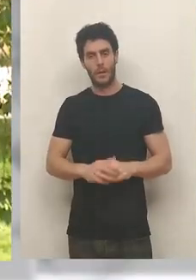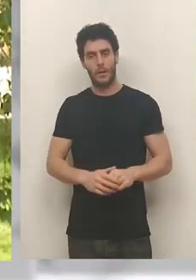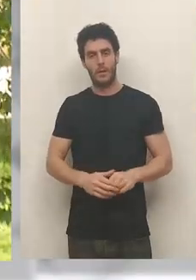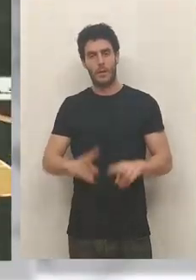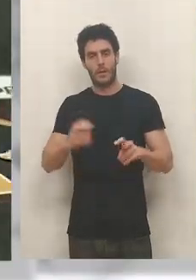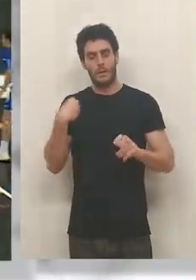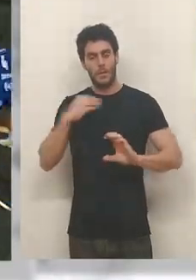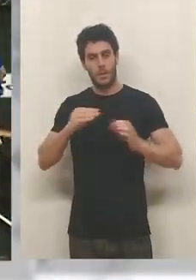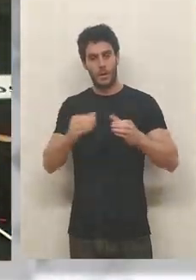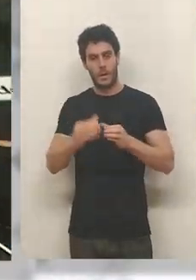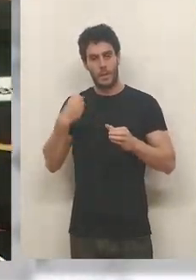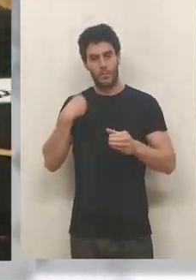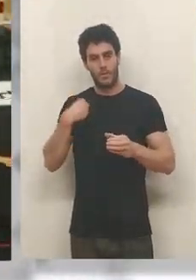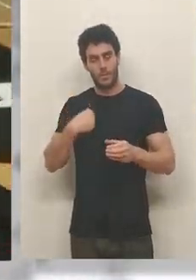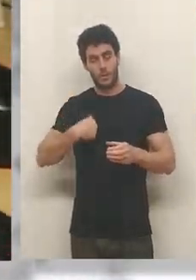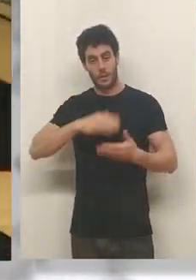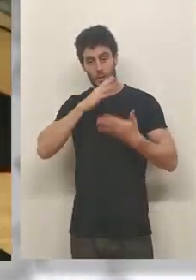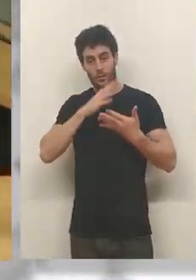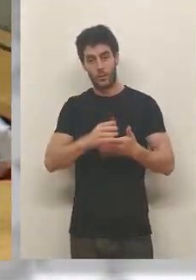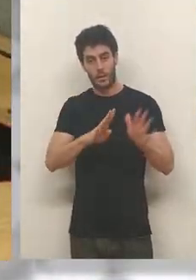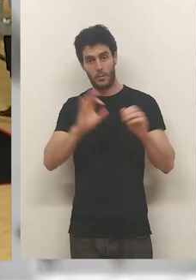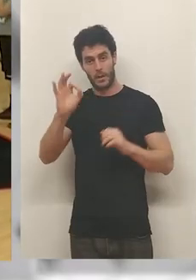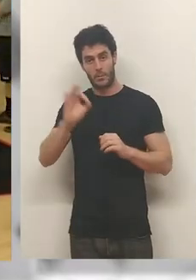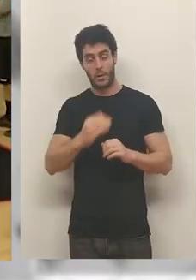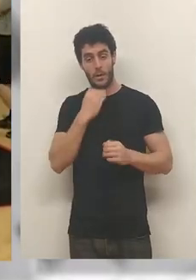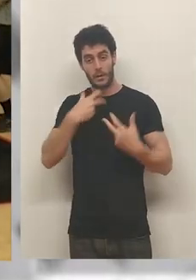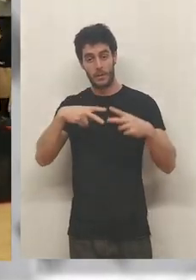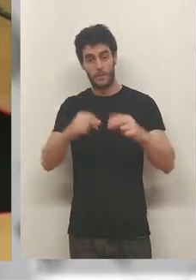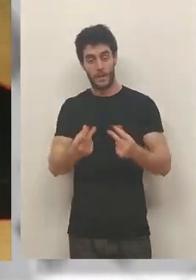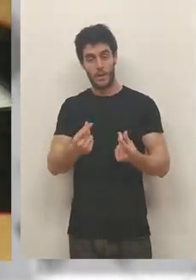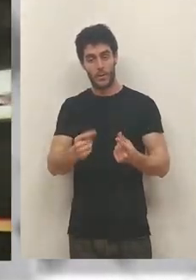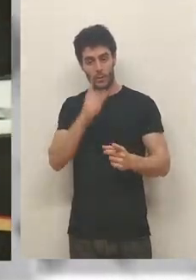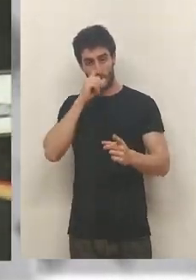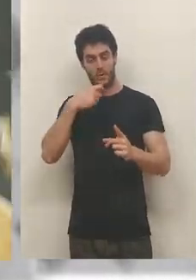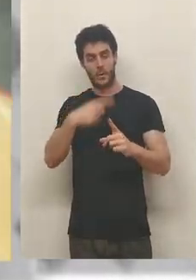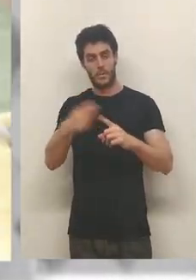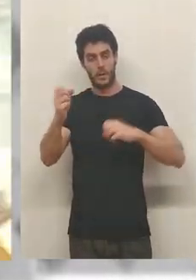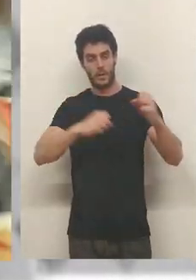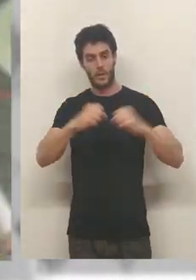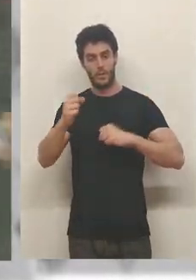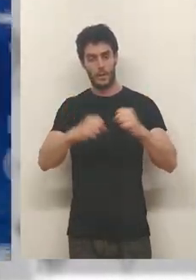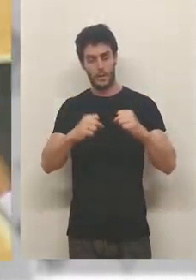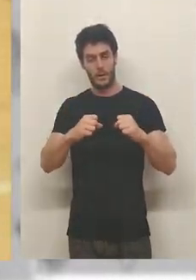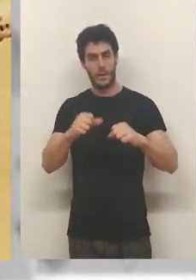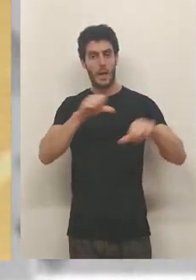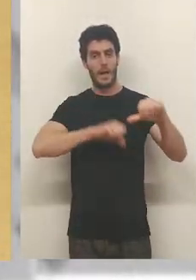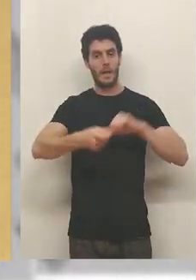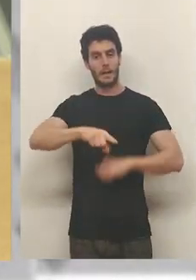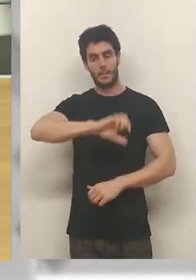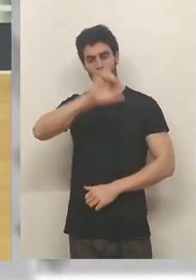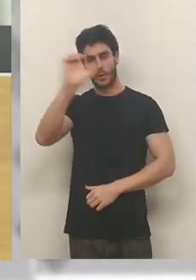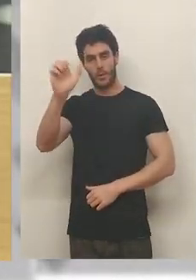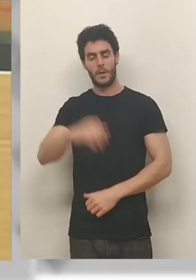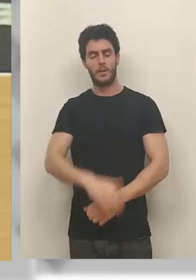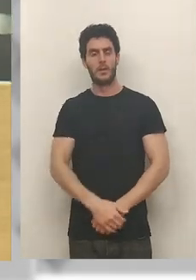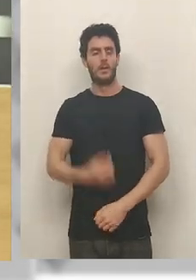cerrar alguna cosilla. Y con ese equipo cerrado a día de hoy al 90%, Logroño competirá la próxima campaña tanto en Liga